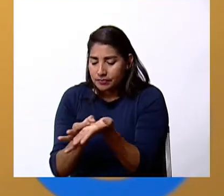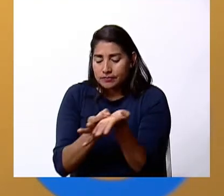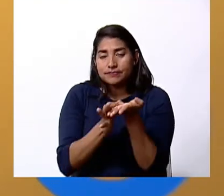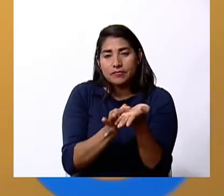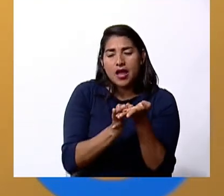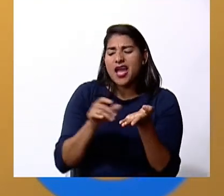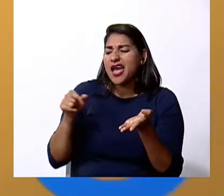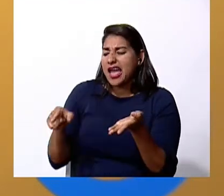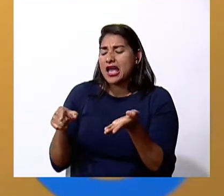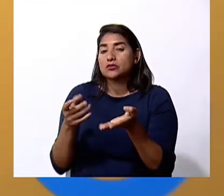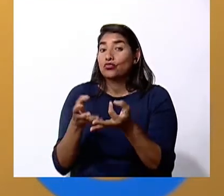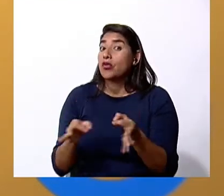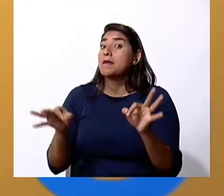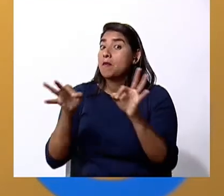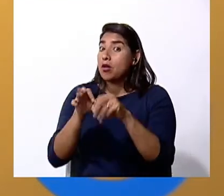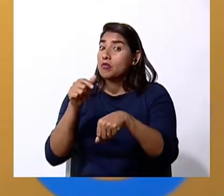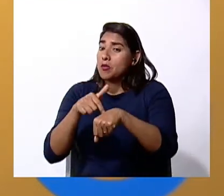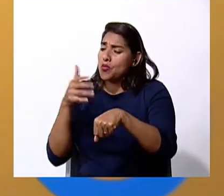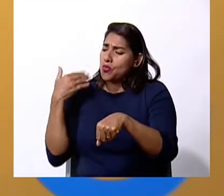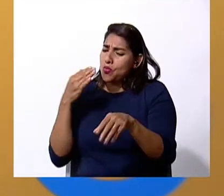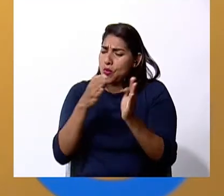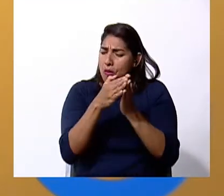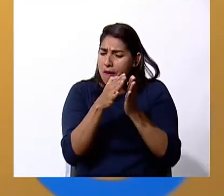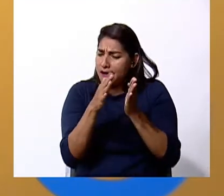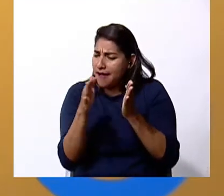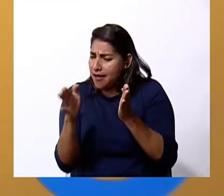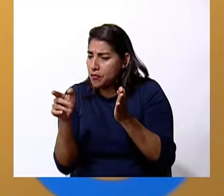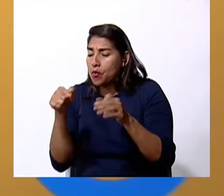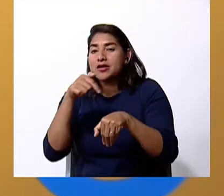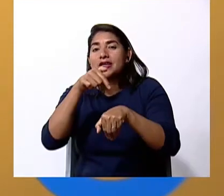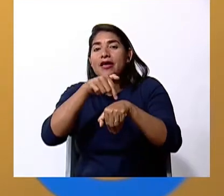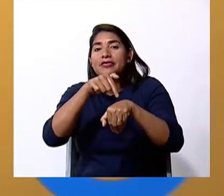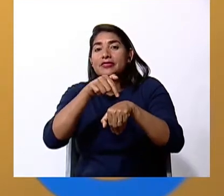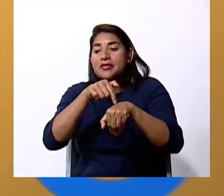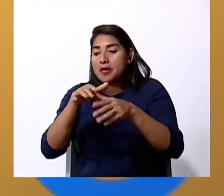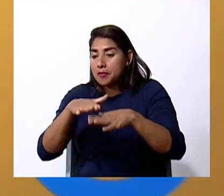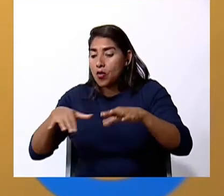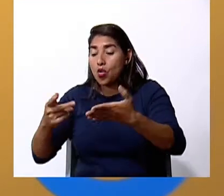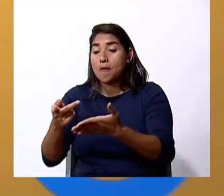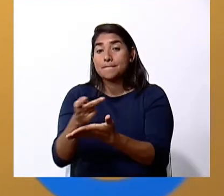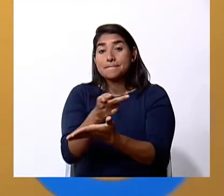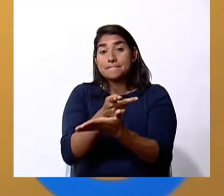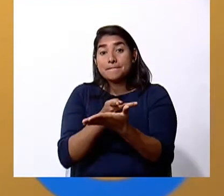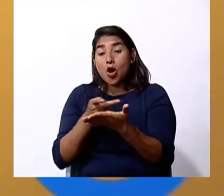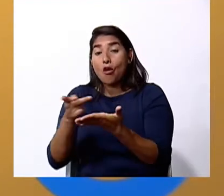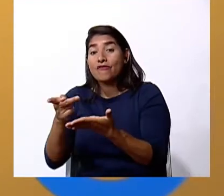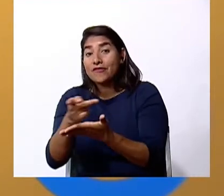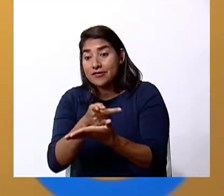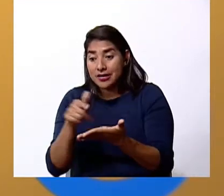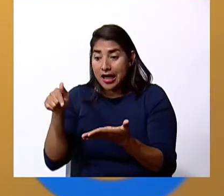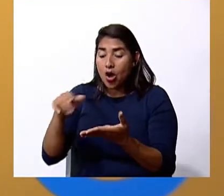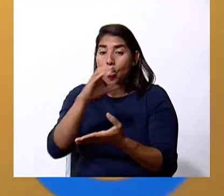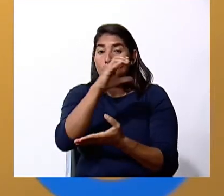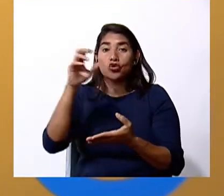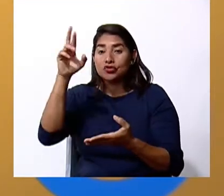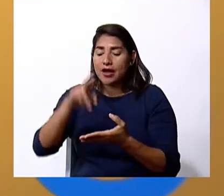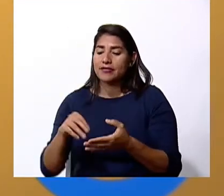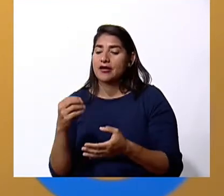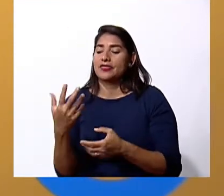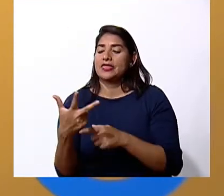a ser un producto muy importante en esa época porque en la provincia de Costa Rica se producían